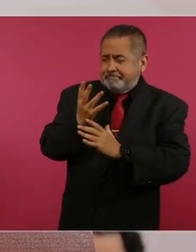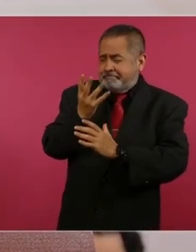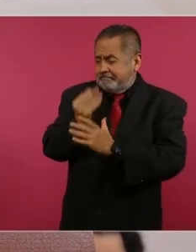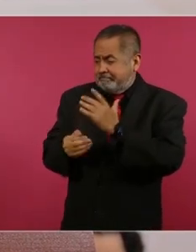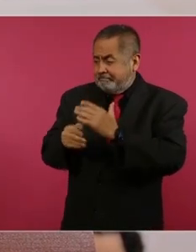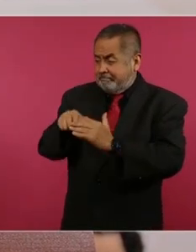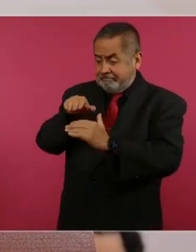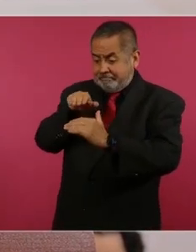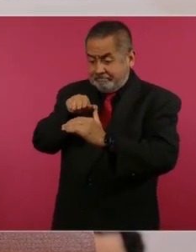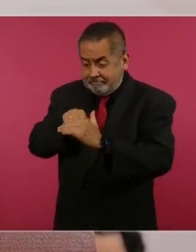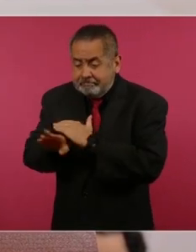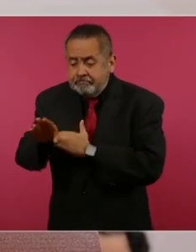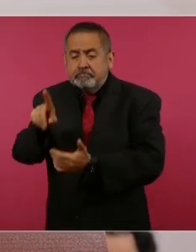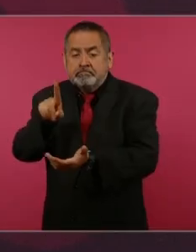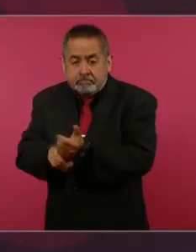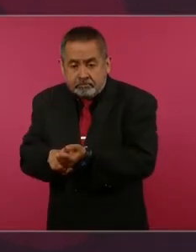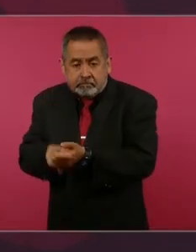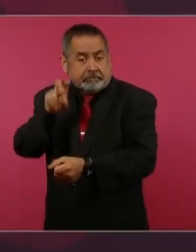embajada